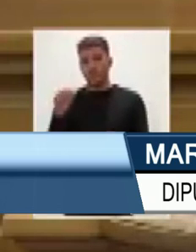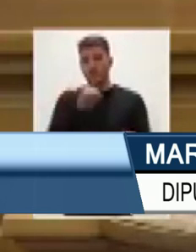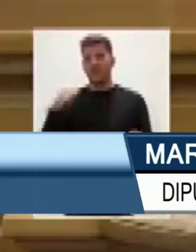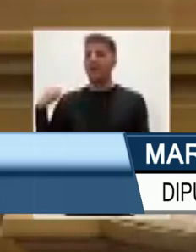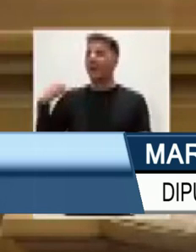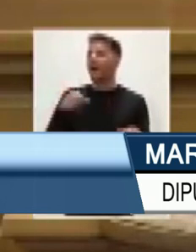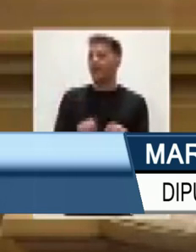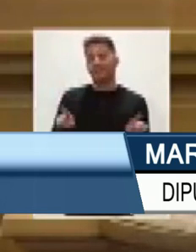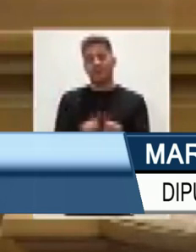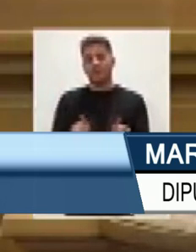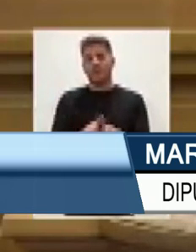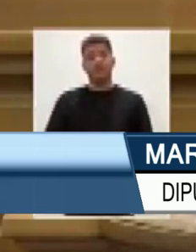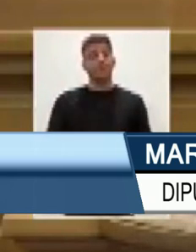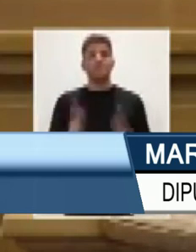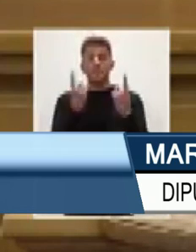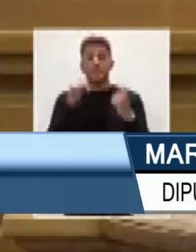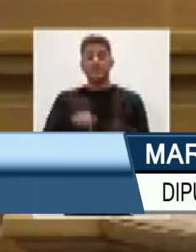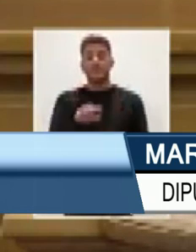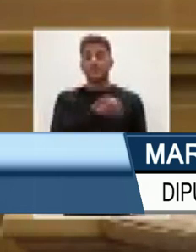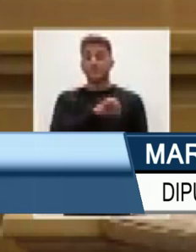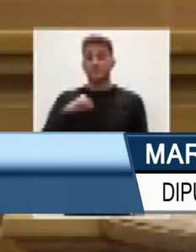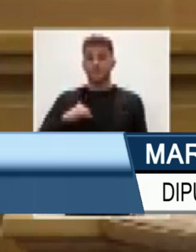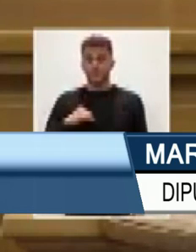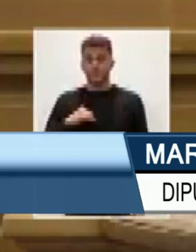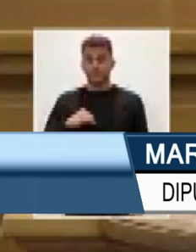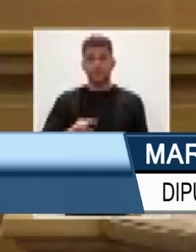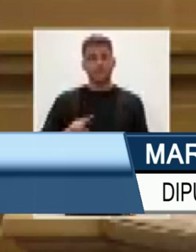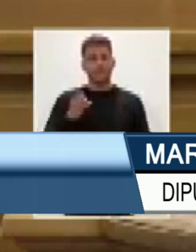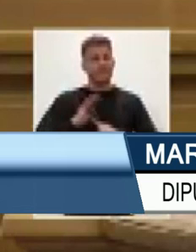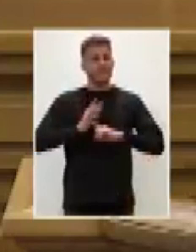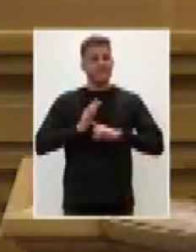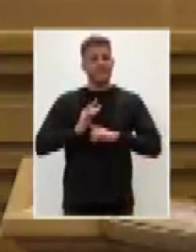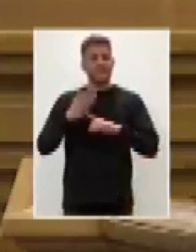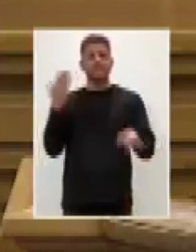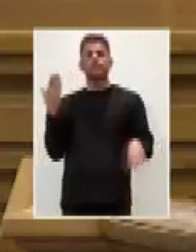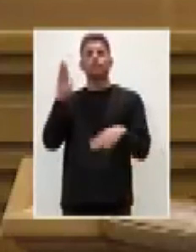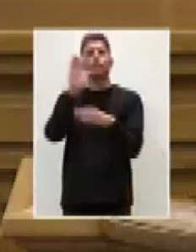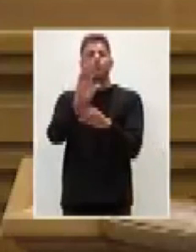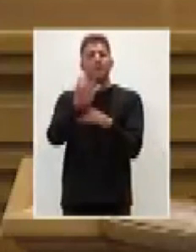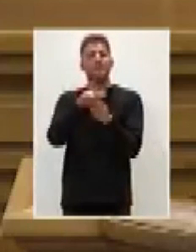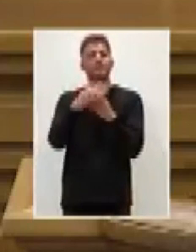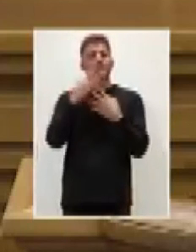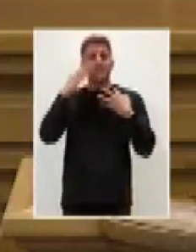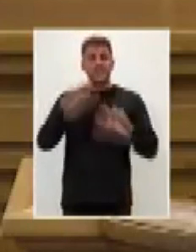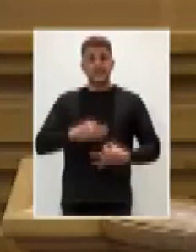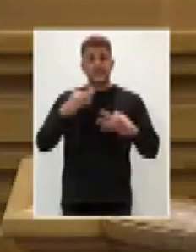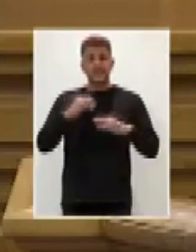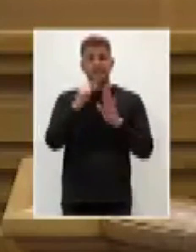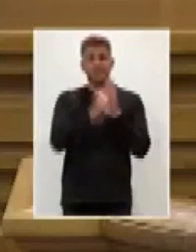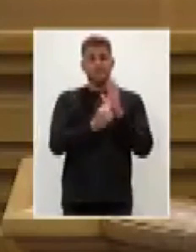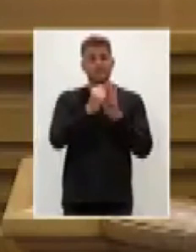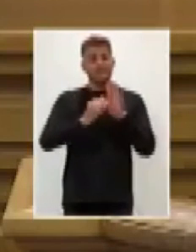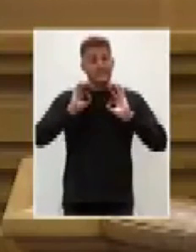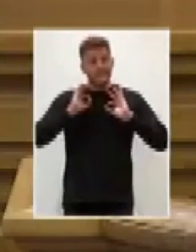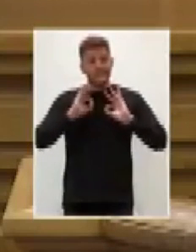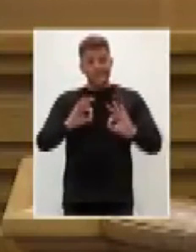país, una comunidad autónoma, Castilla-La Mancha, pone sobre la mesa planteamientos realistas, medidas